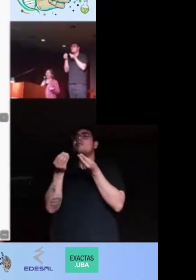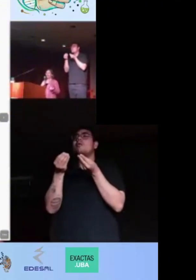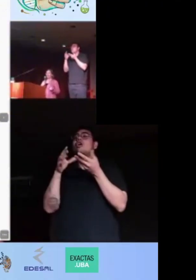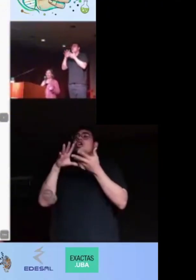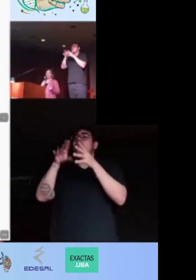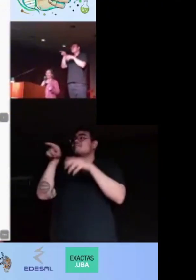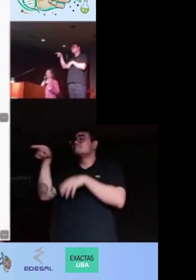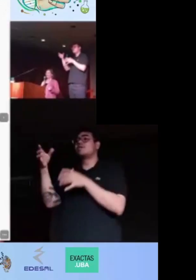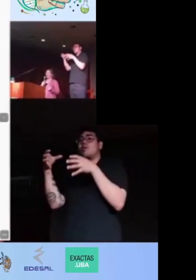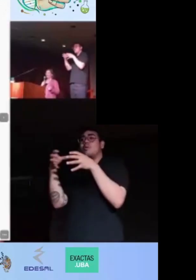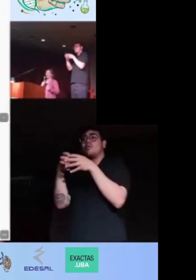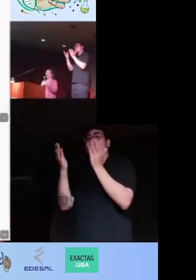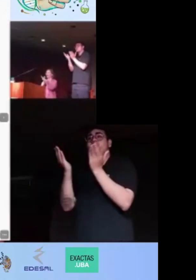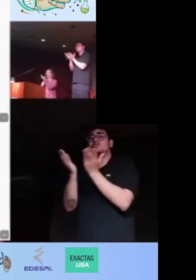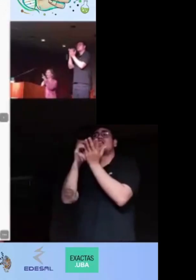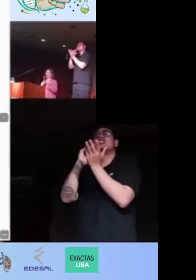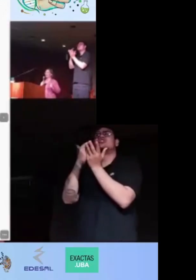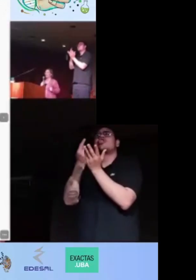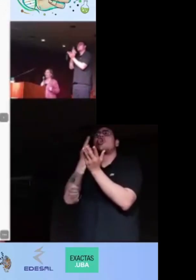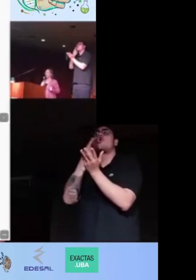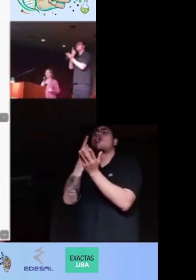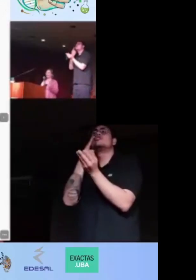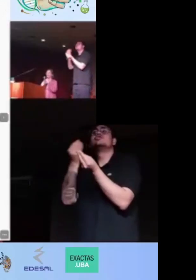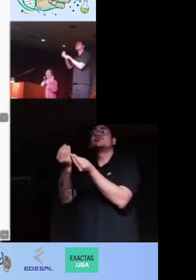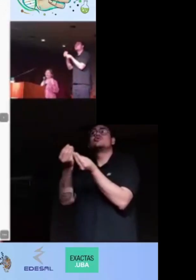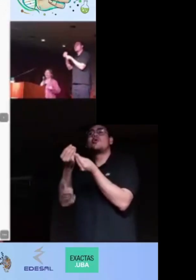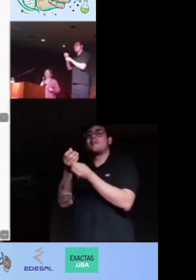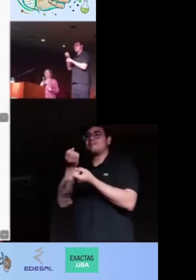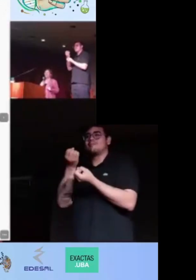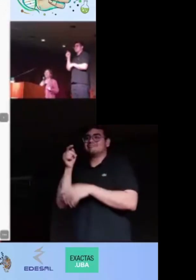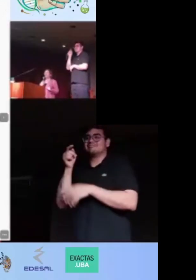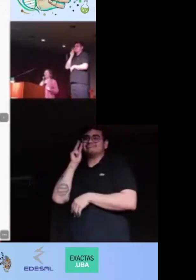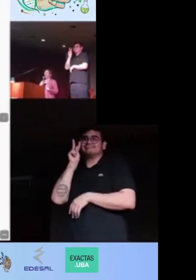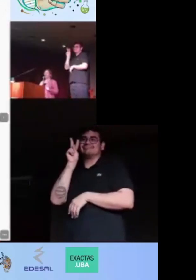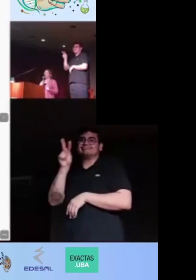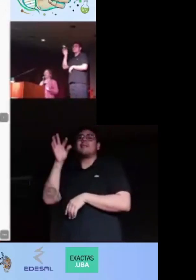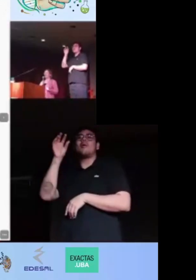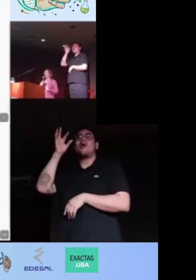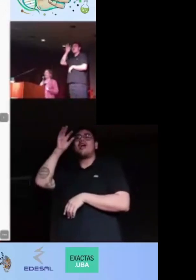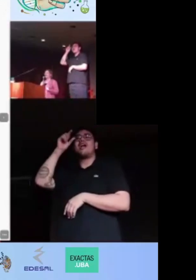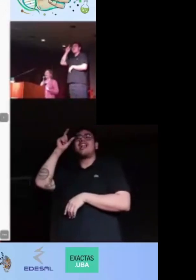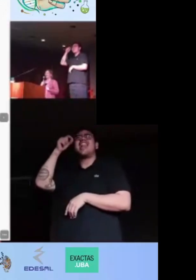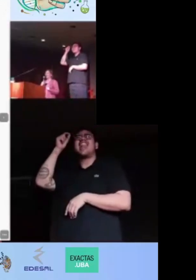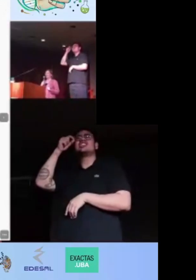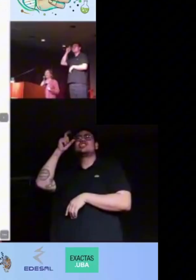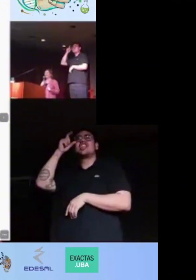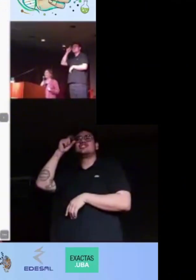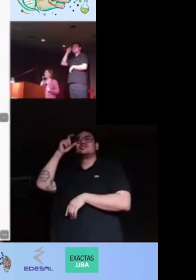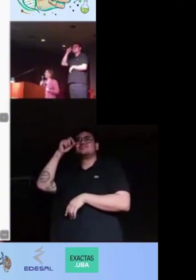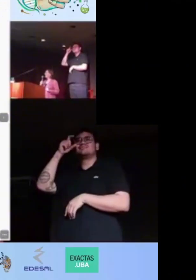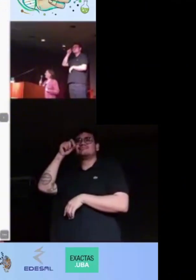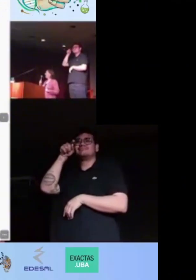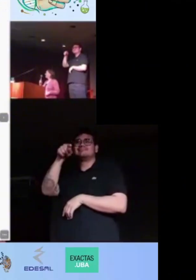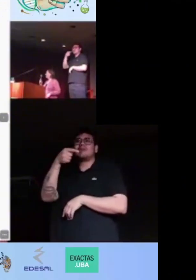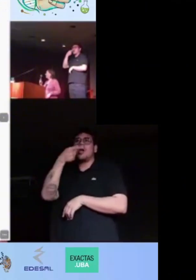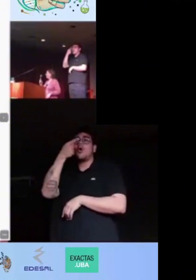este grupo de estudiantes sordos, que ahí vemos a Nacho, que es un curioso innato, ¿no?